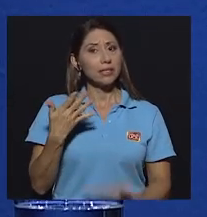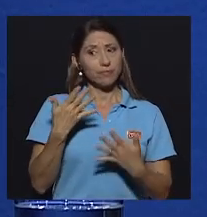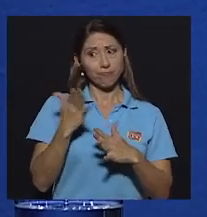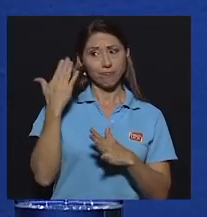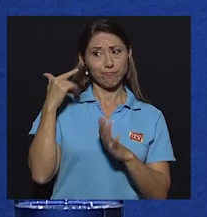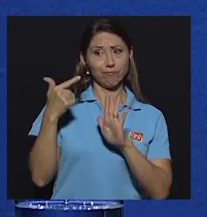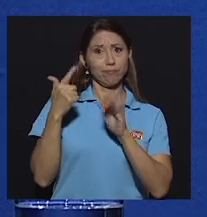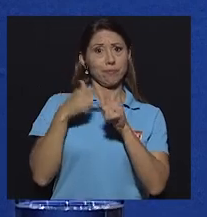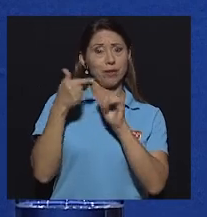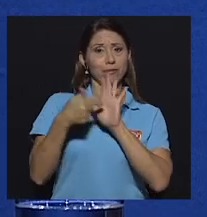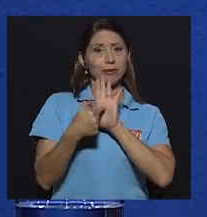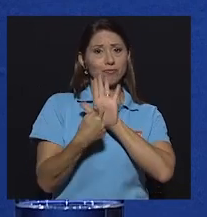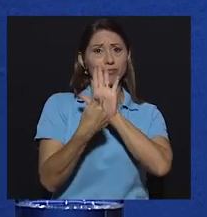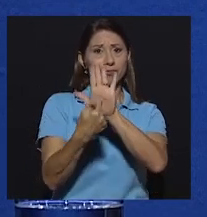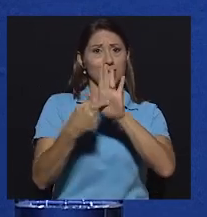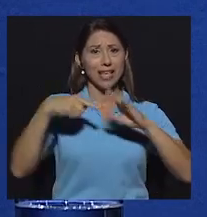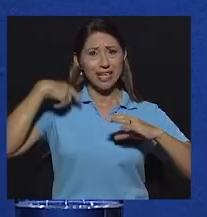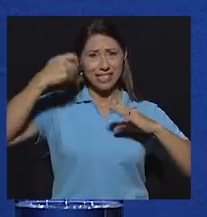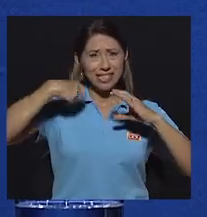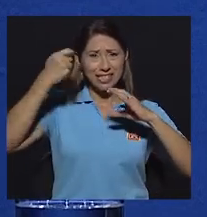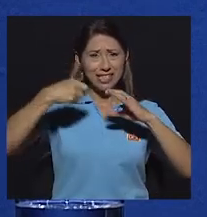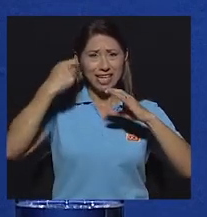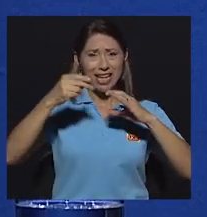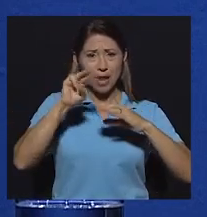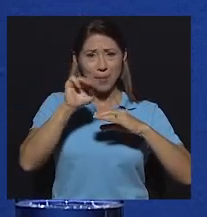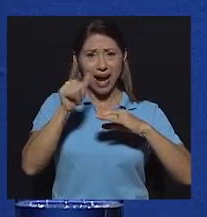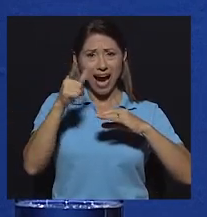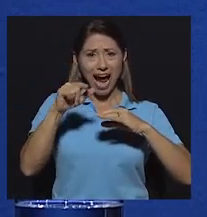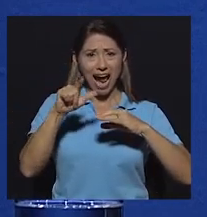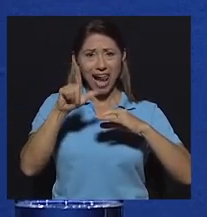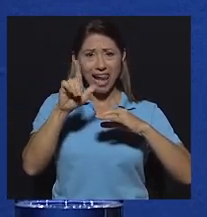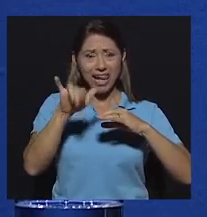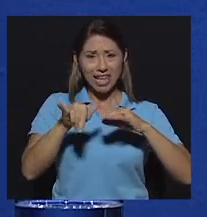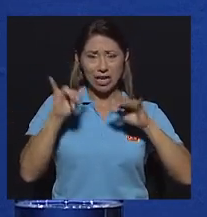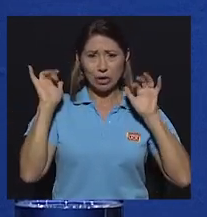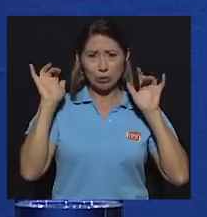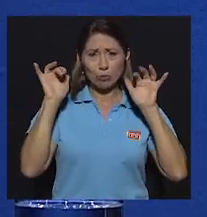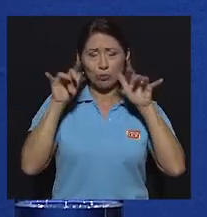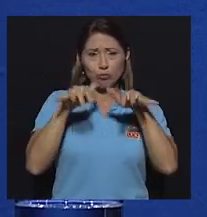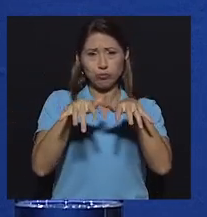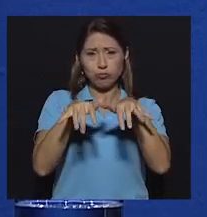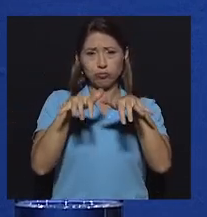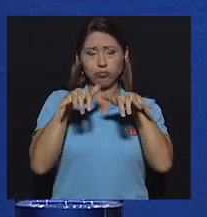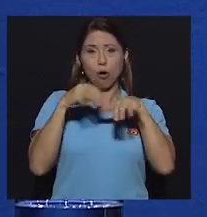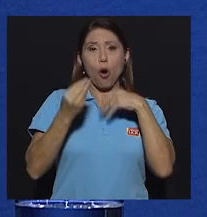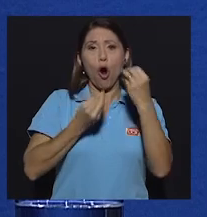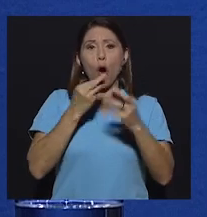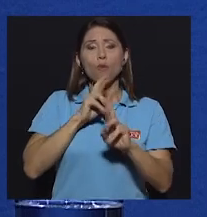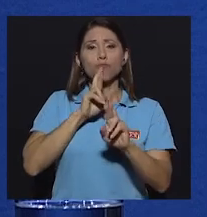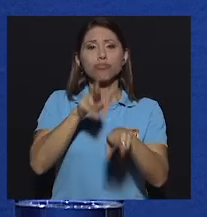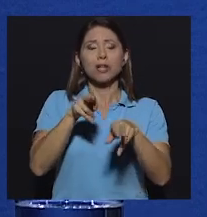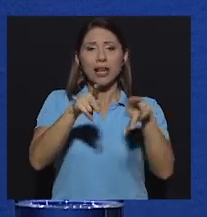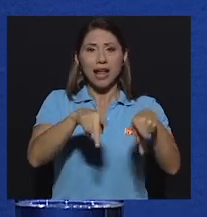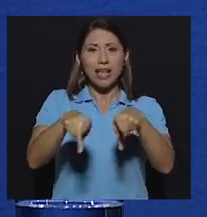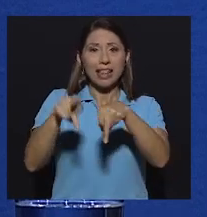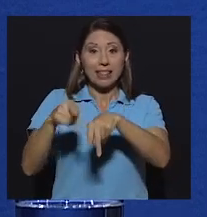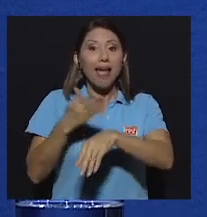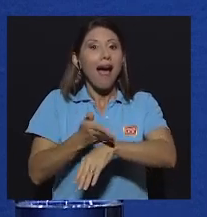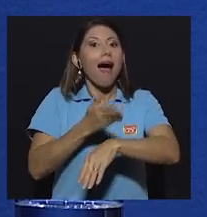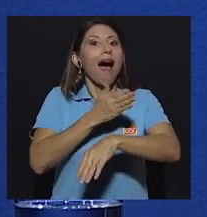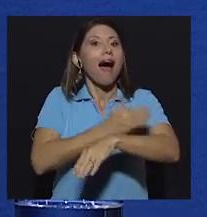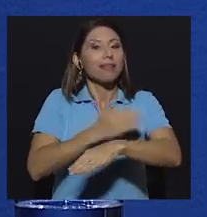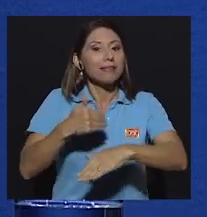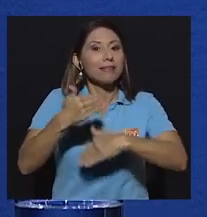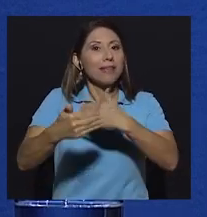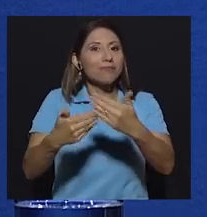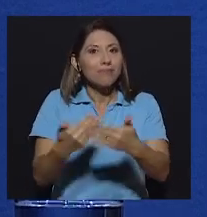en el Cine Magali, abarrotado? ¿Cómo fue la reacción de la gente? Esto previo al estreno, que ya